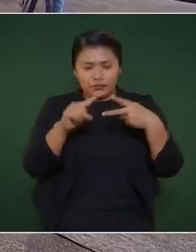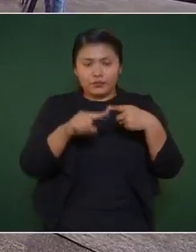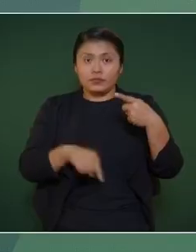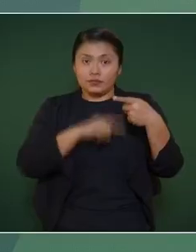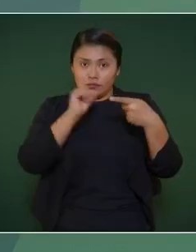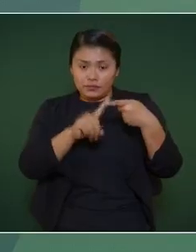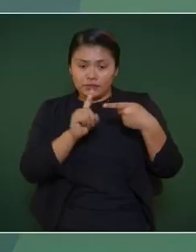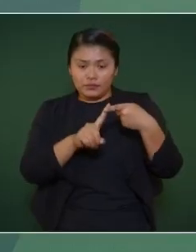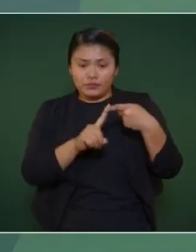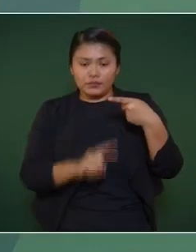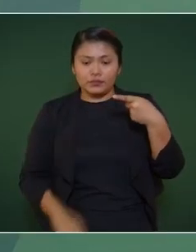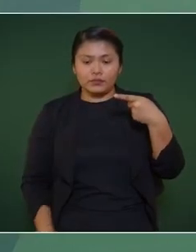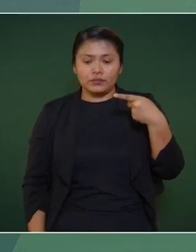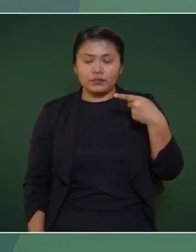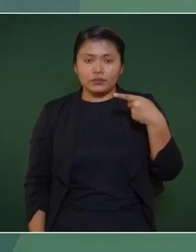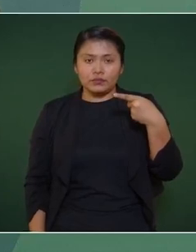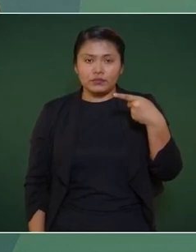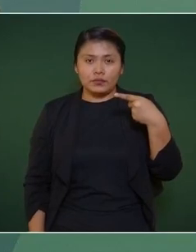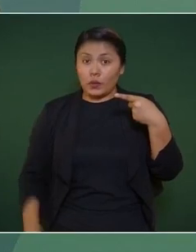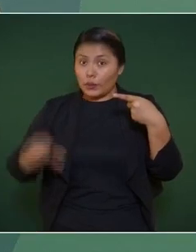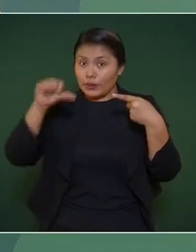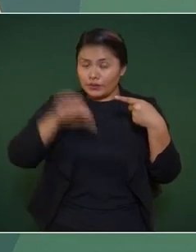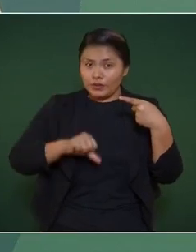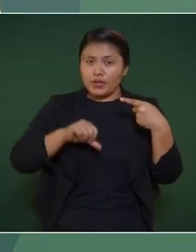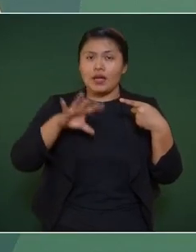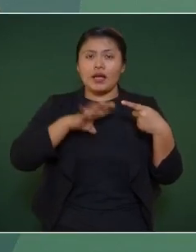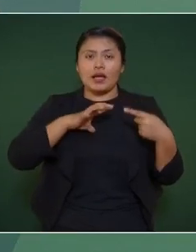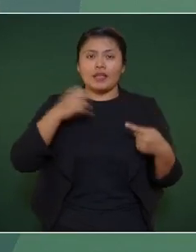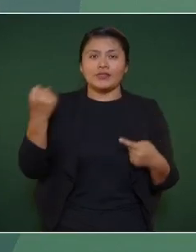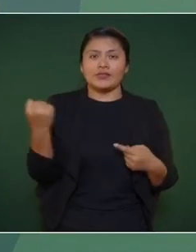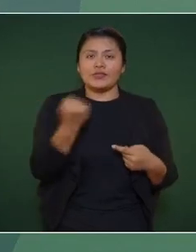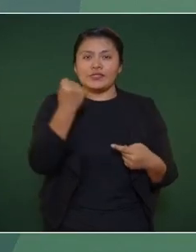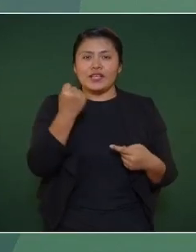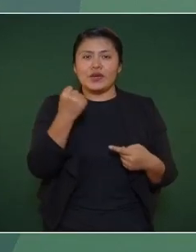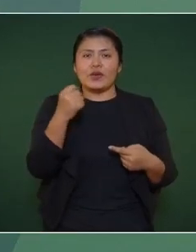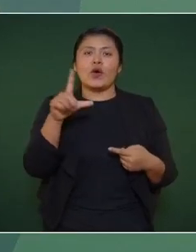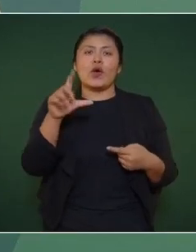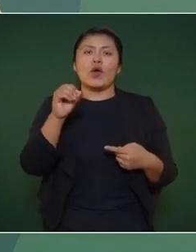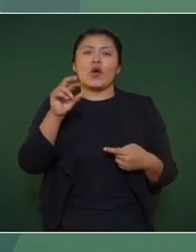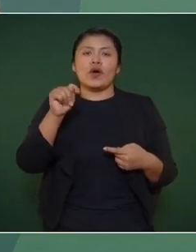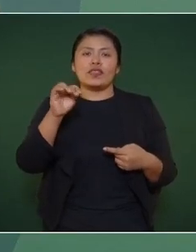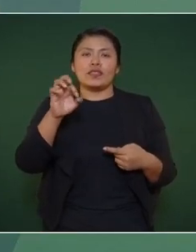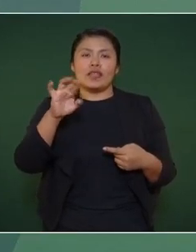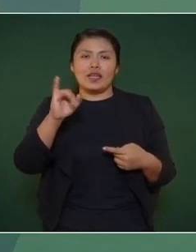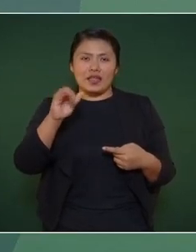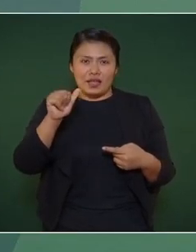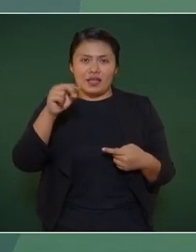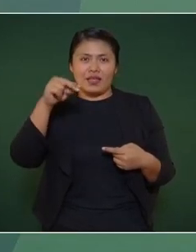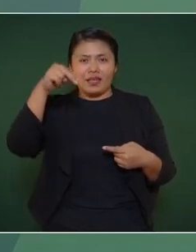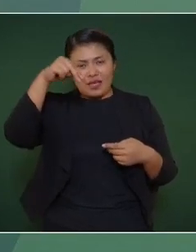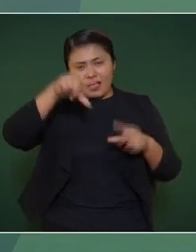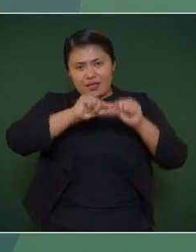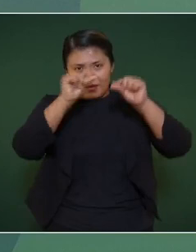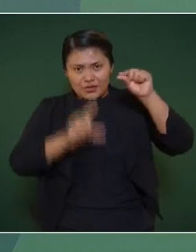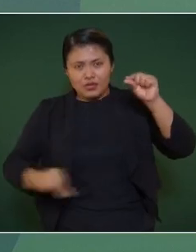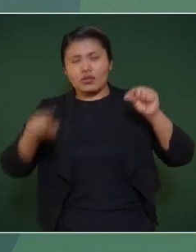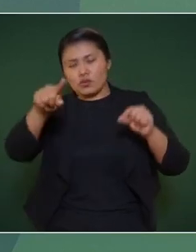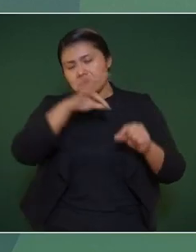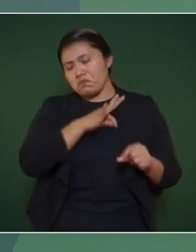una. Hoy hay un sorteo de la Lotería Nacional. Entonces, todavía hay tiempo de